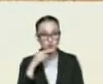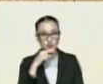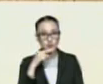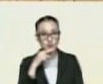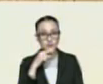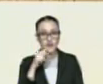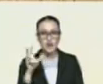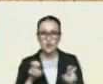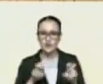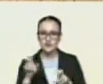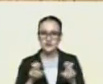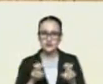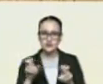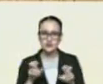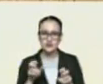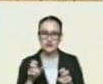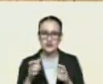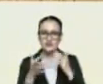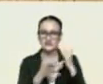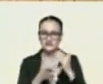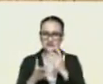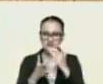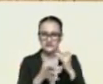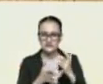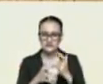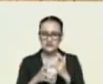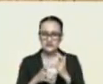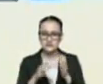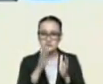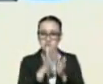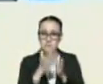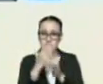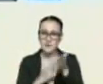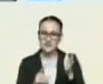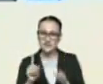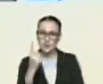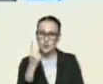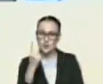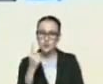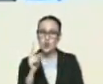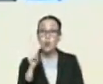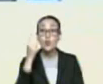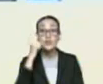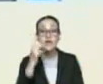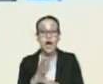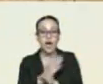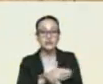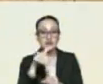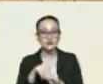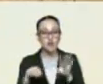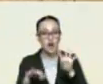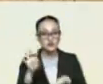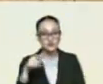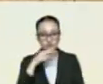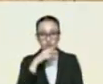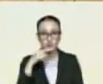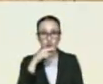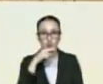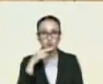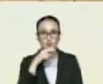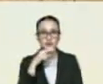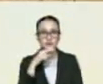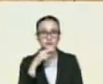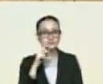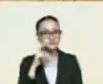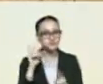La auditoría de telecomunicaciones fase 1 se hizo un día antes de la elección, el 14 de octubre.